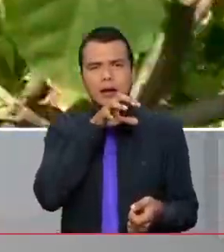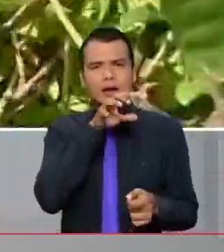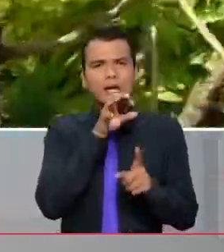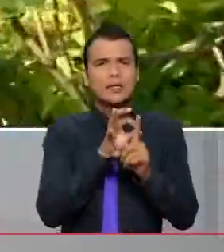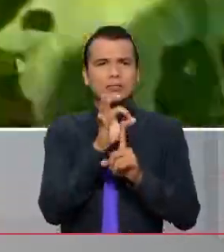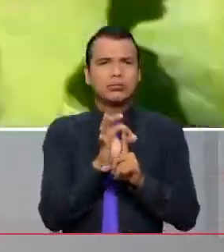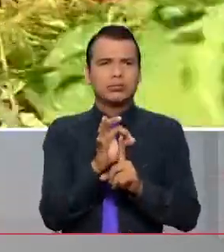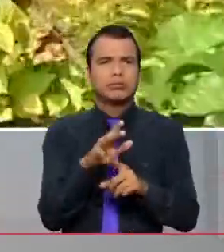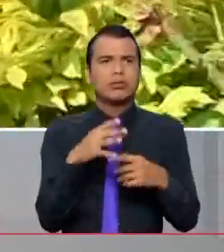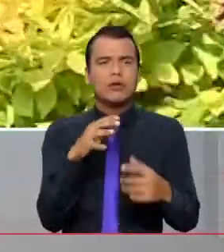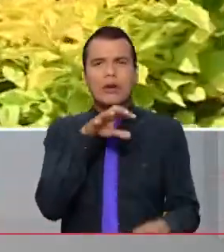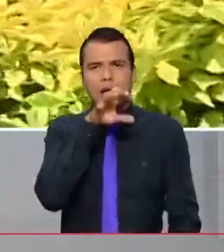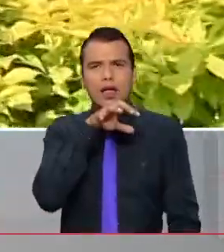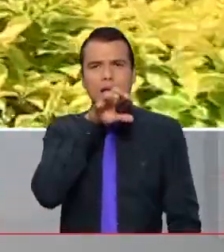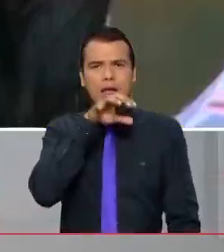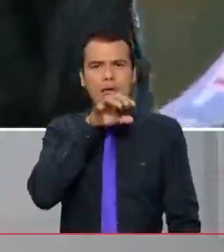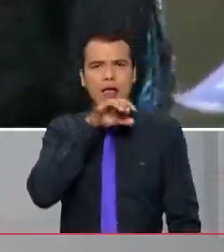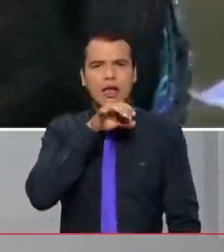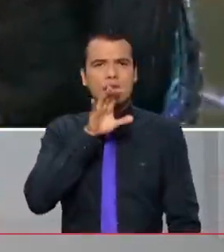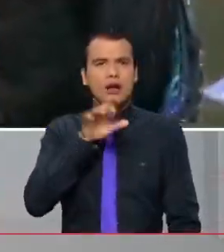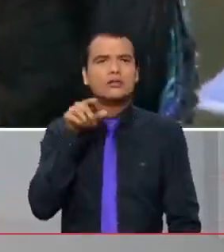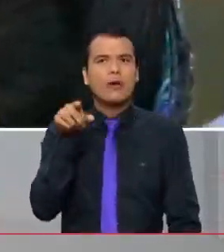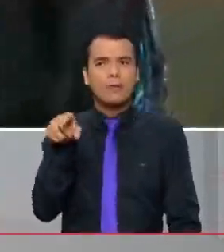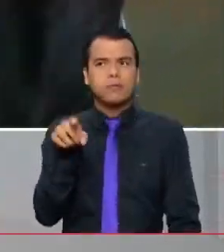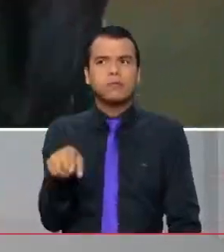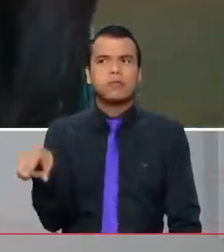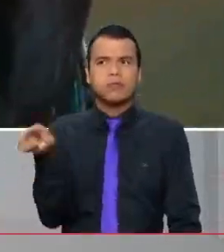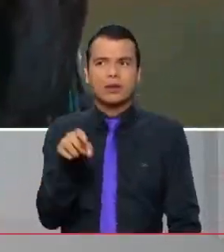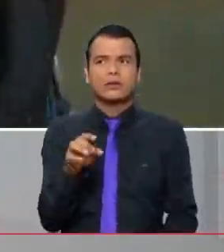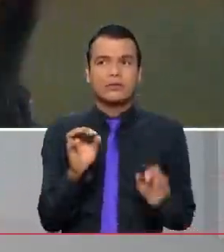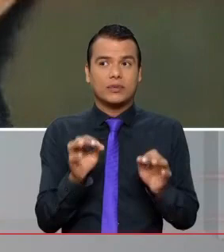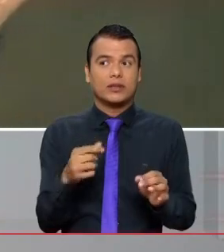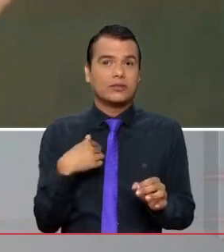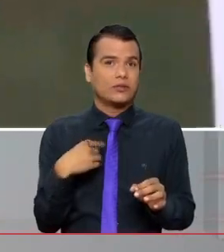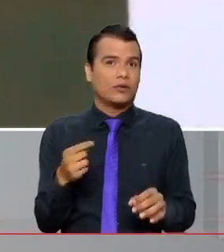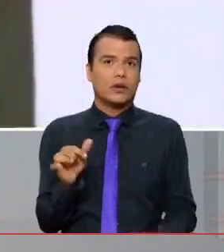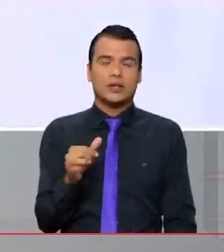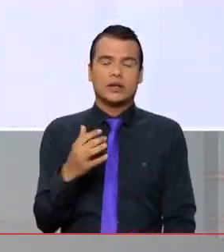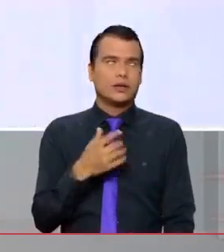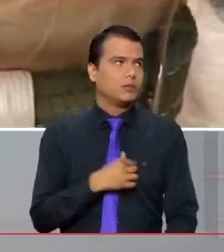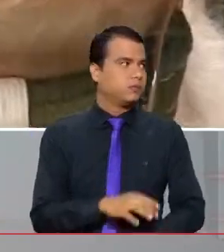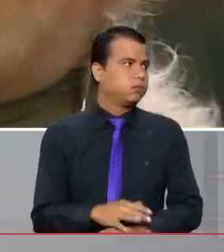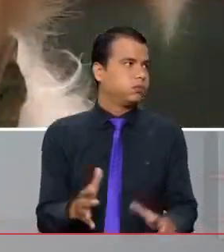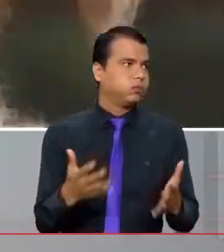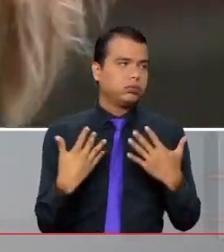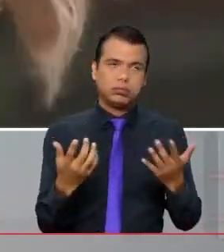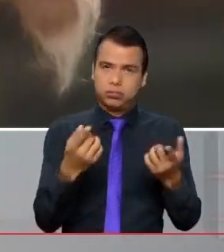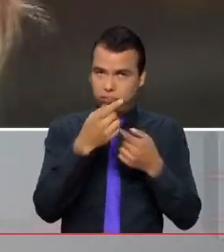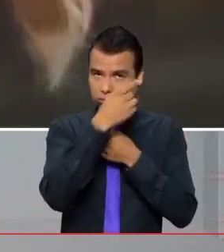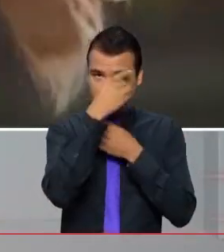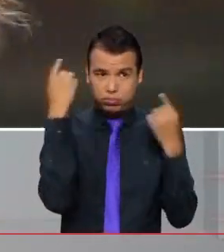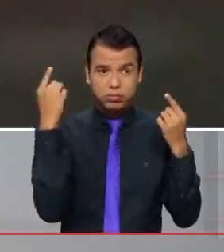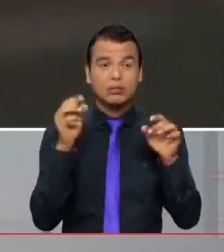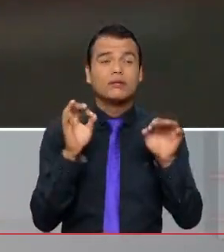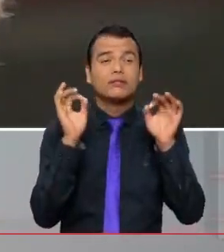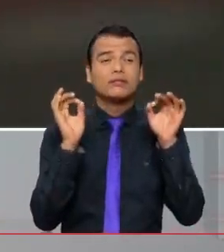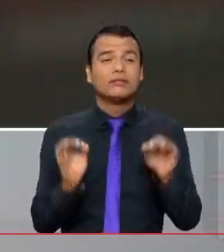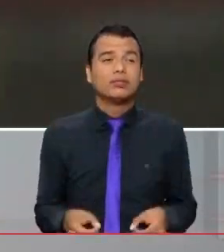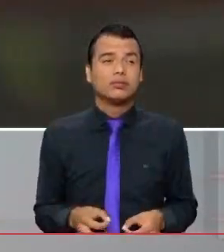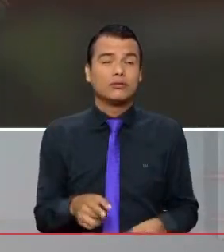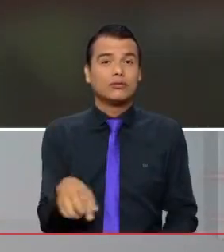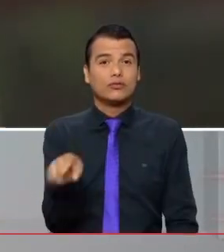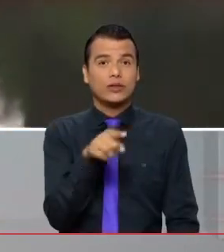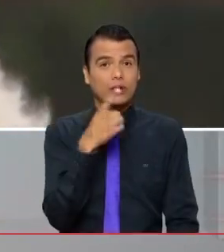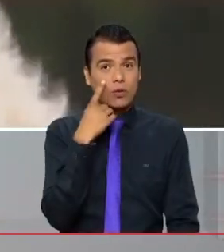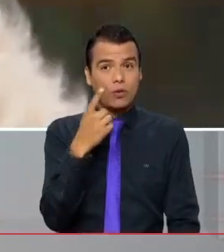estaba que sacaba la cabeza por la ventanilla de hacer como los perritos, porque estaba insoportable el calor. Por eso, si usted tiene una